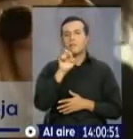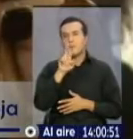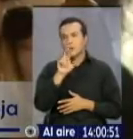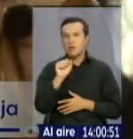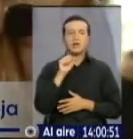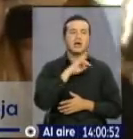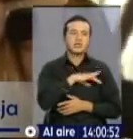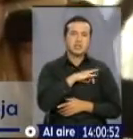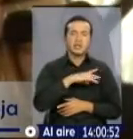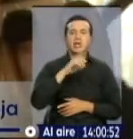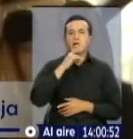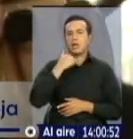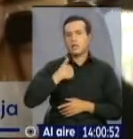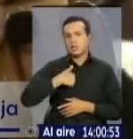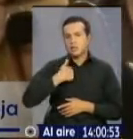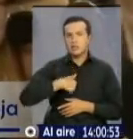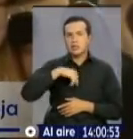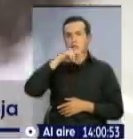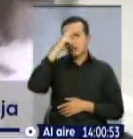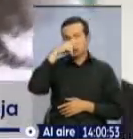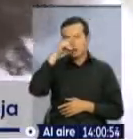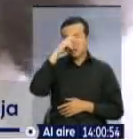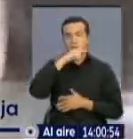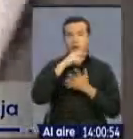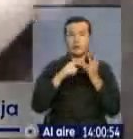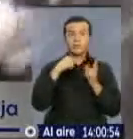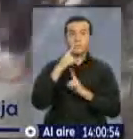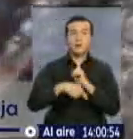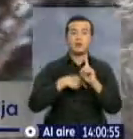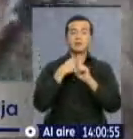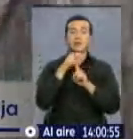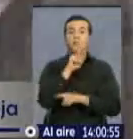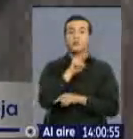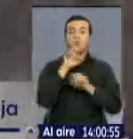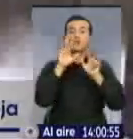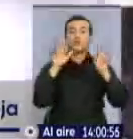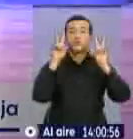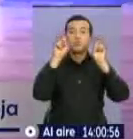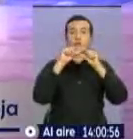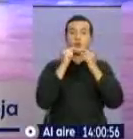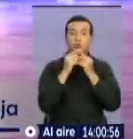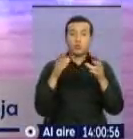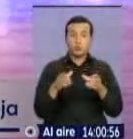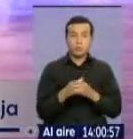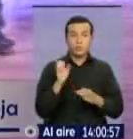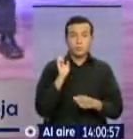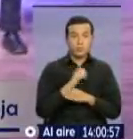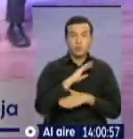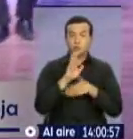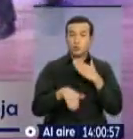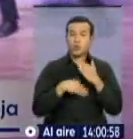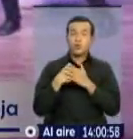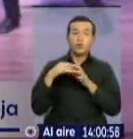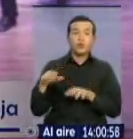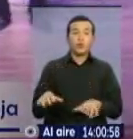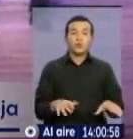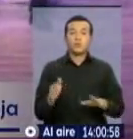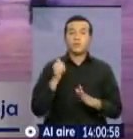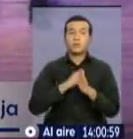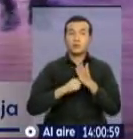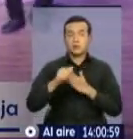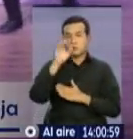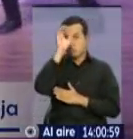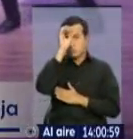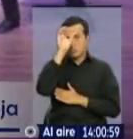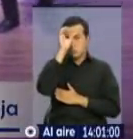Chile, Argentina y México. A ellos se suman 28 espectáculos escénicos de grupos nacionales, todo bajo la coordinación del Ministerio de